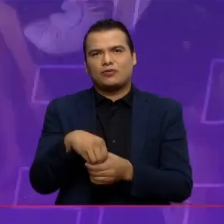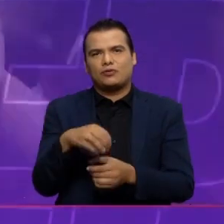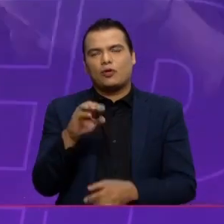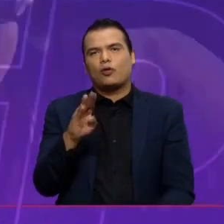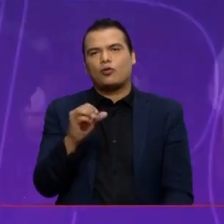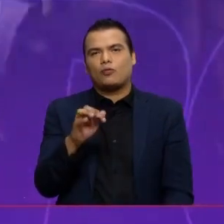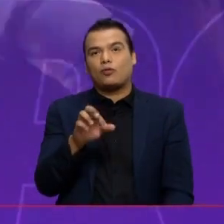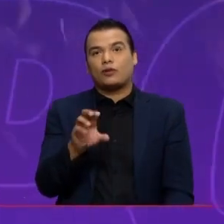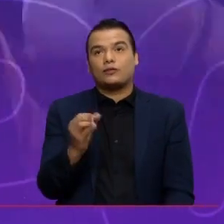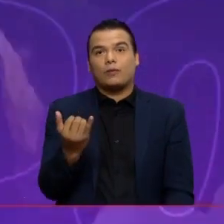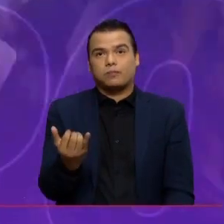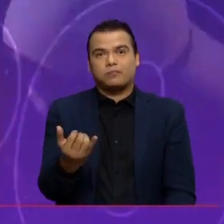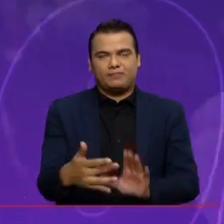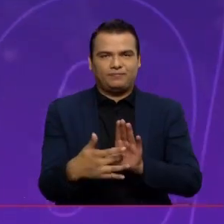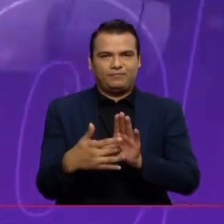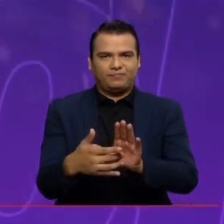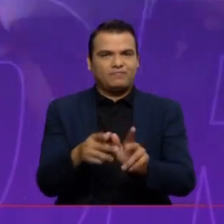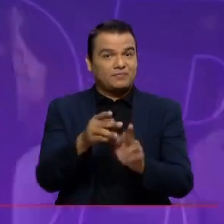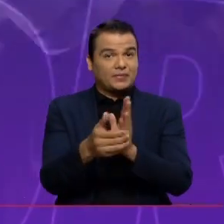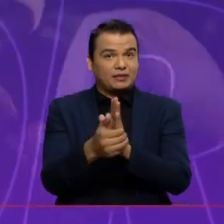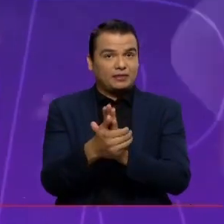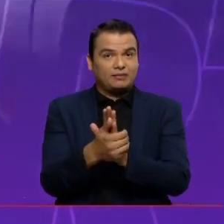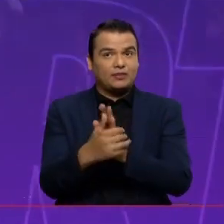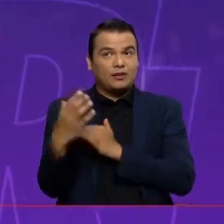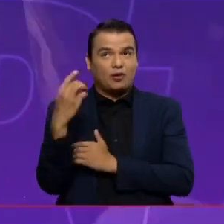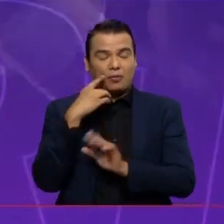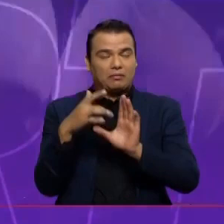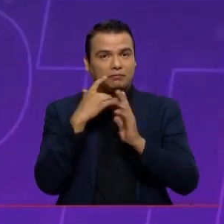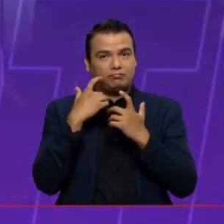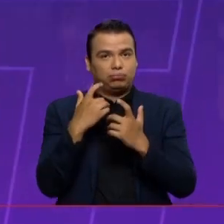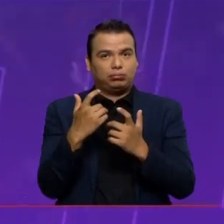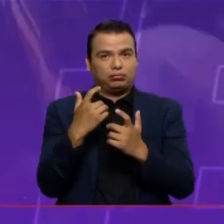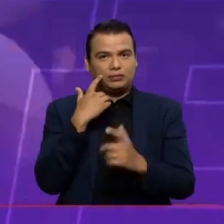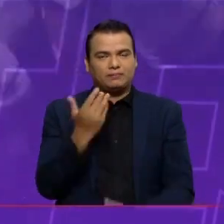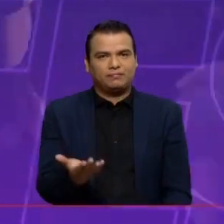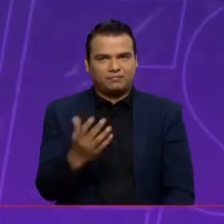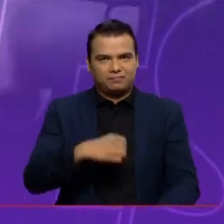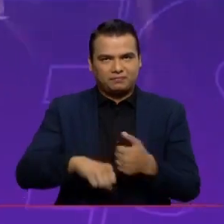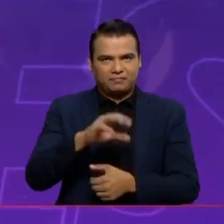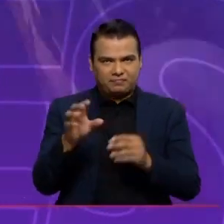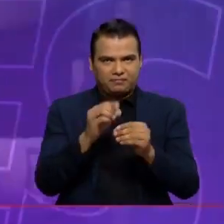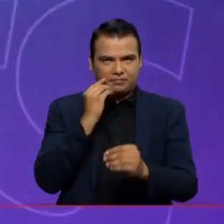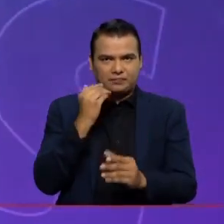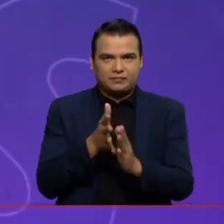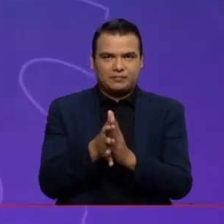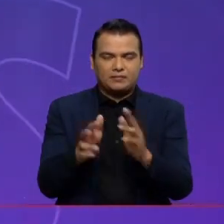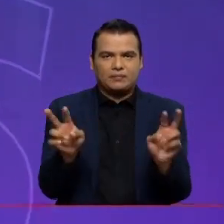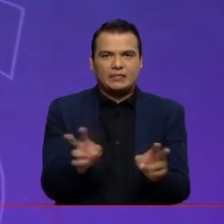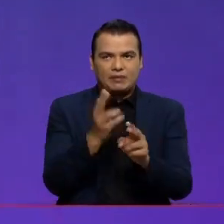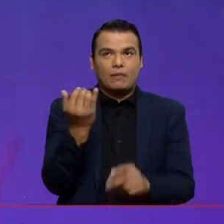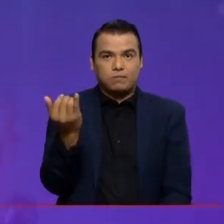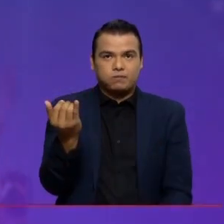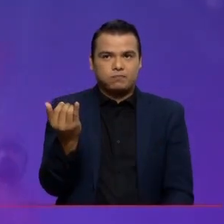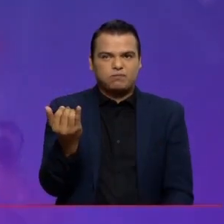con Aletas. Aquí están los mejores y Colombia ha tenido una muy buena respuesta. Por eso damos un giro en la información y vamos